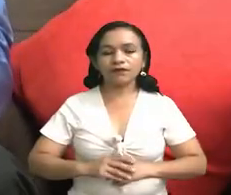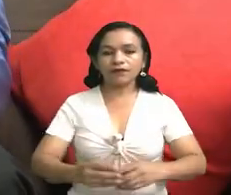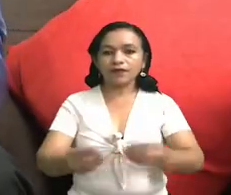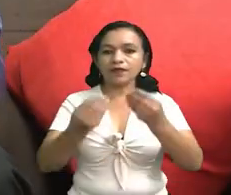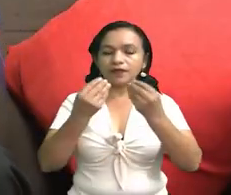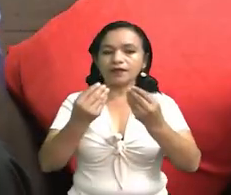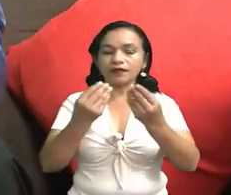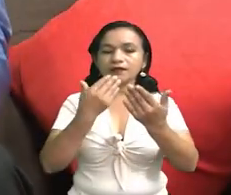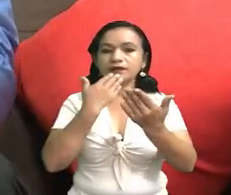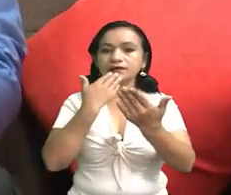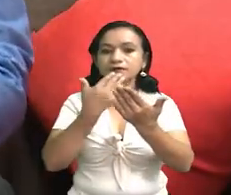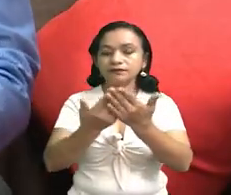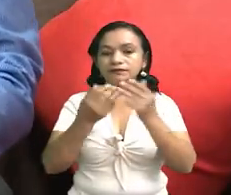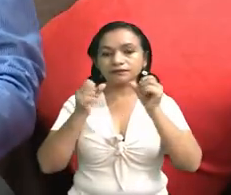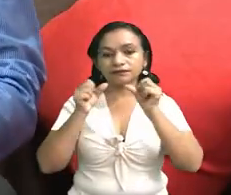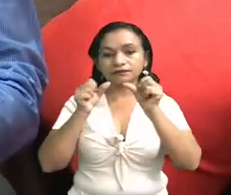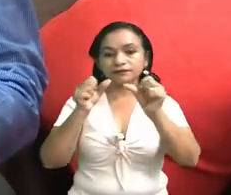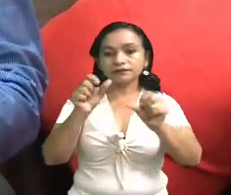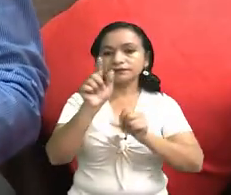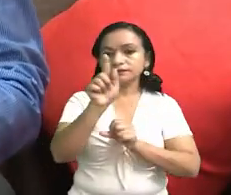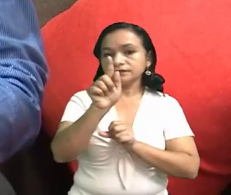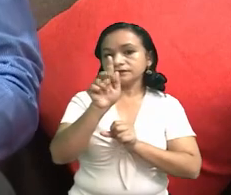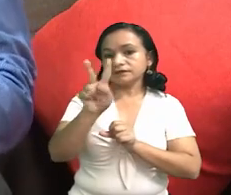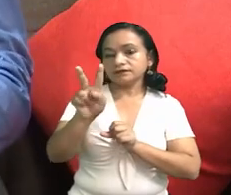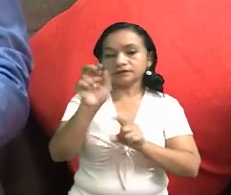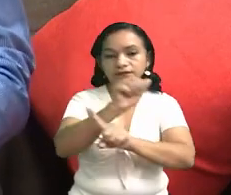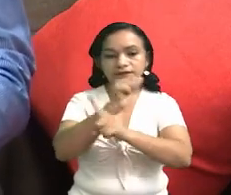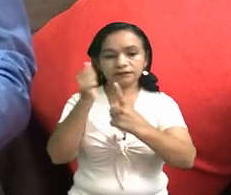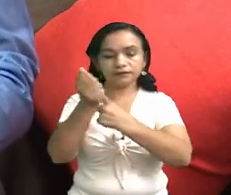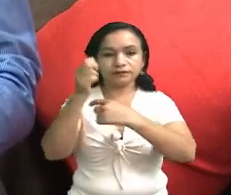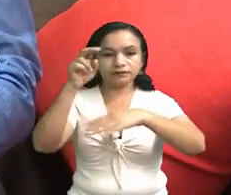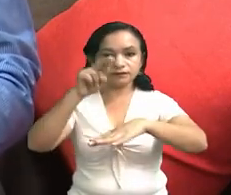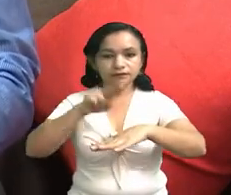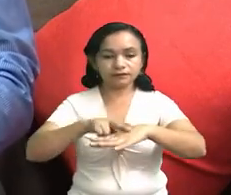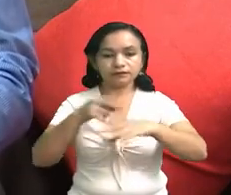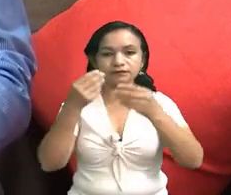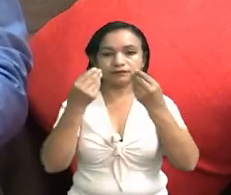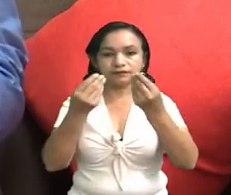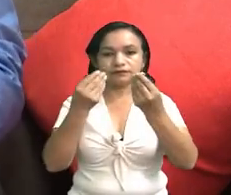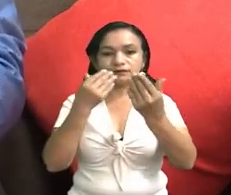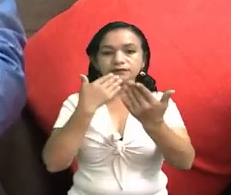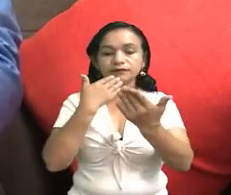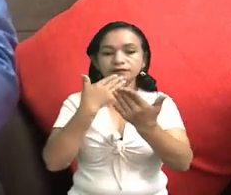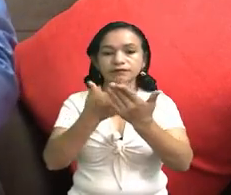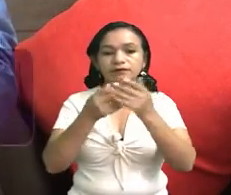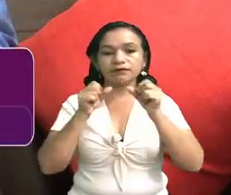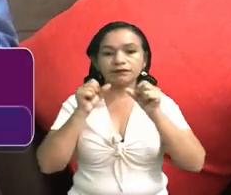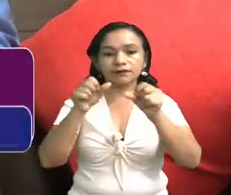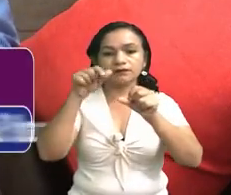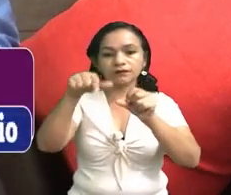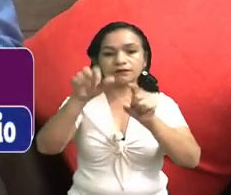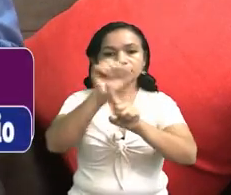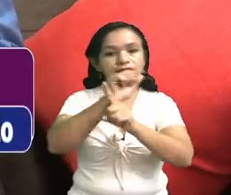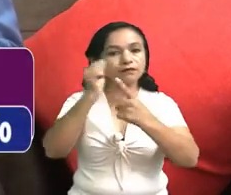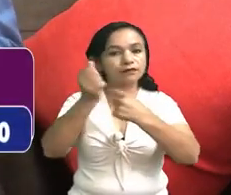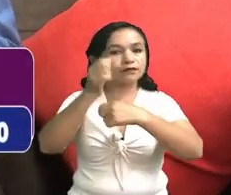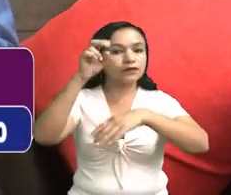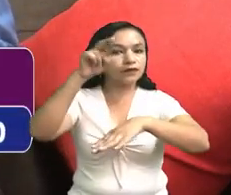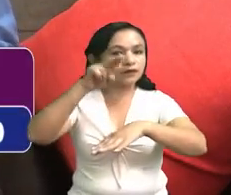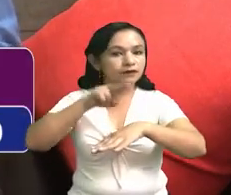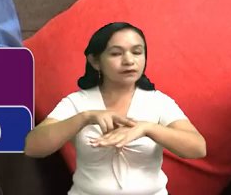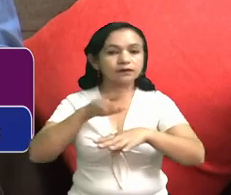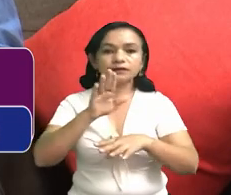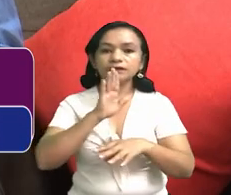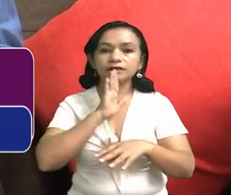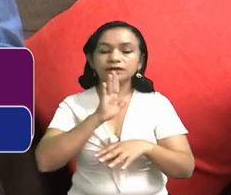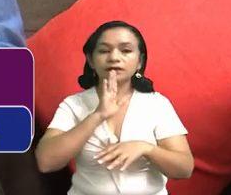Muchísimas gracias por continuar en sintonía del canal parlamentario. Muchísimas gracias por continuar acompañándonos en su programa desde el Parlamento. Pues continuamos